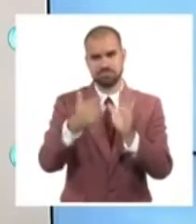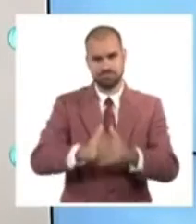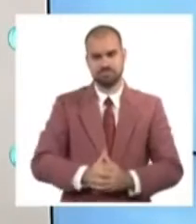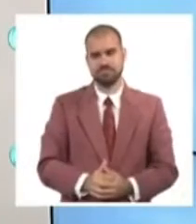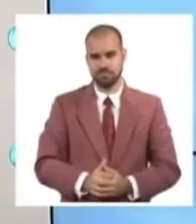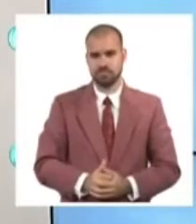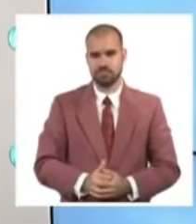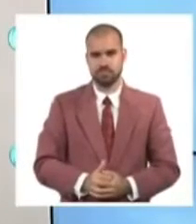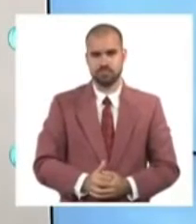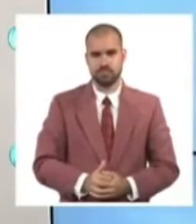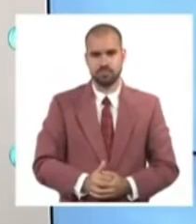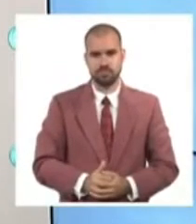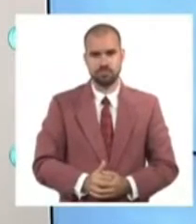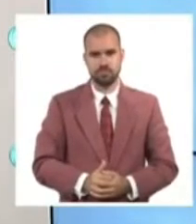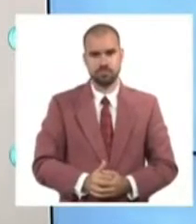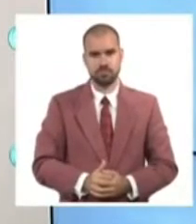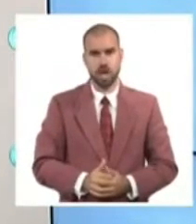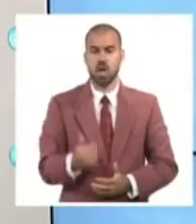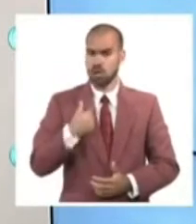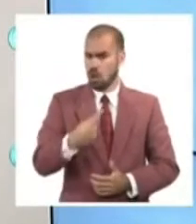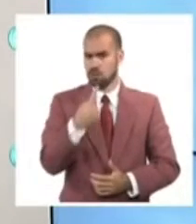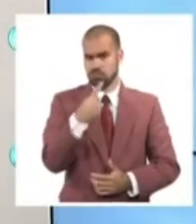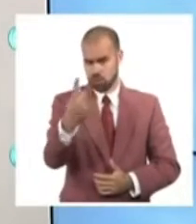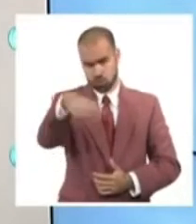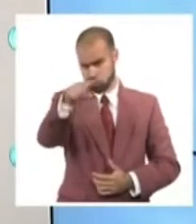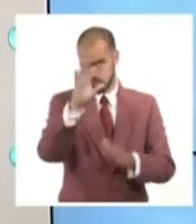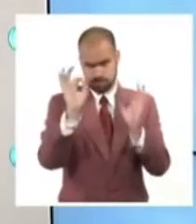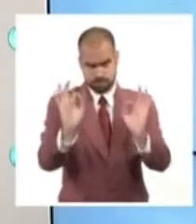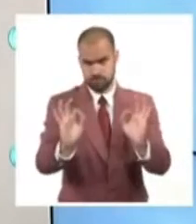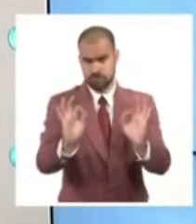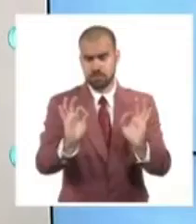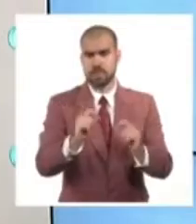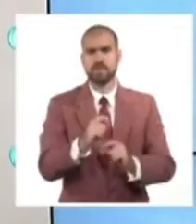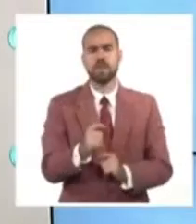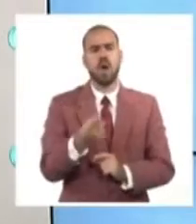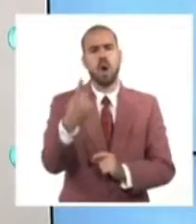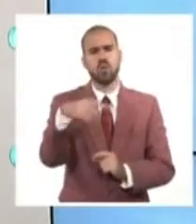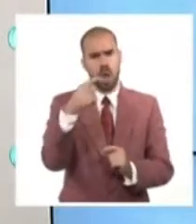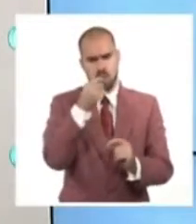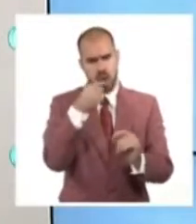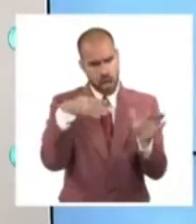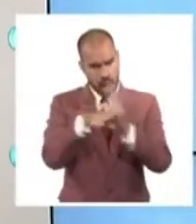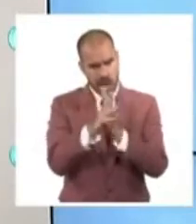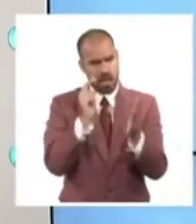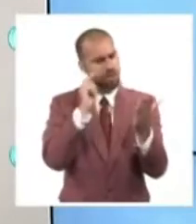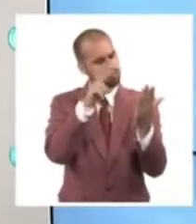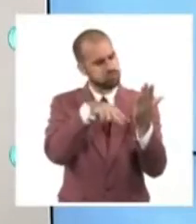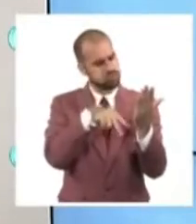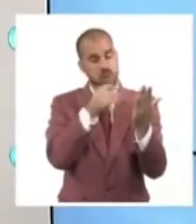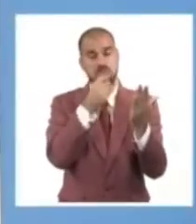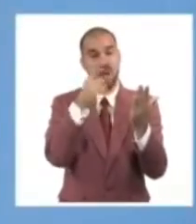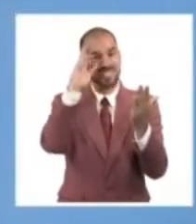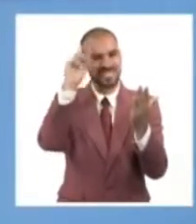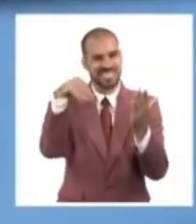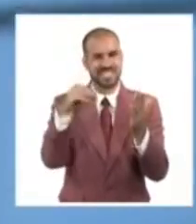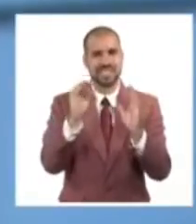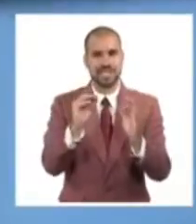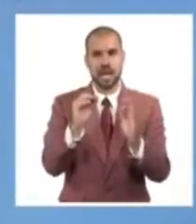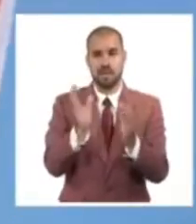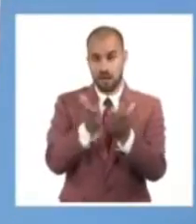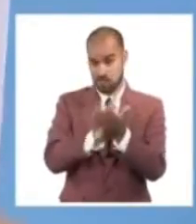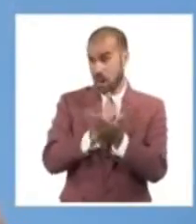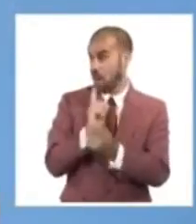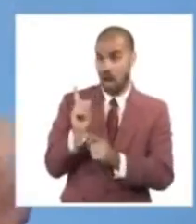y yo diría fundamentalmente nuestro pueblo, para que también aprecie la obra que se ha ido construyendo desde los juristas en función de nuestro